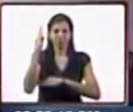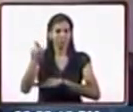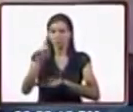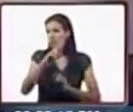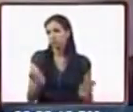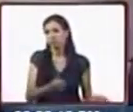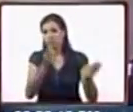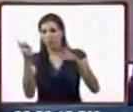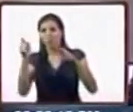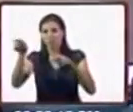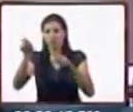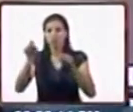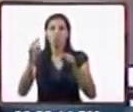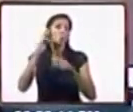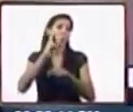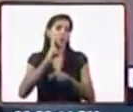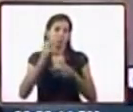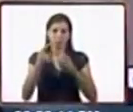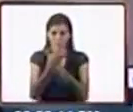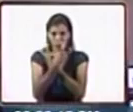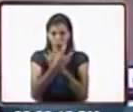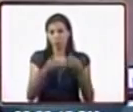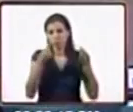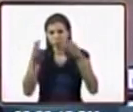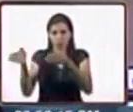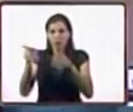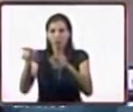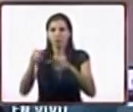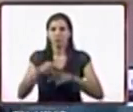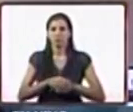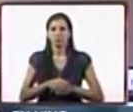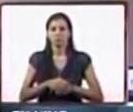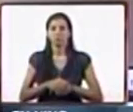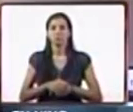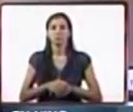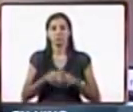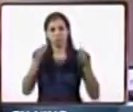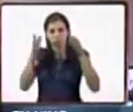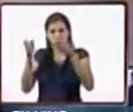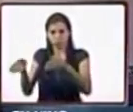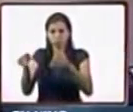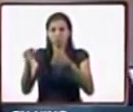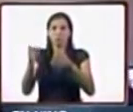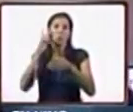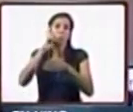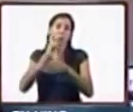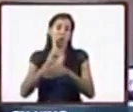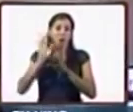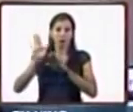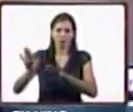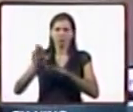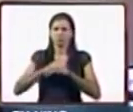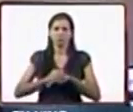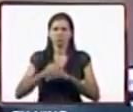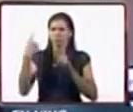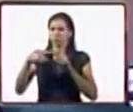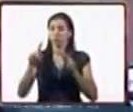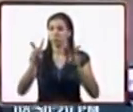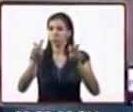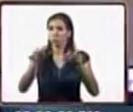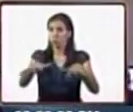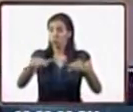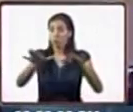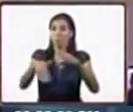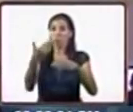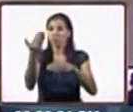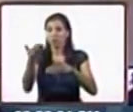pueblo venezolano. Este nuevo aforo en el cual descansan los restos del padre de la patria tienen elementos arquitectónicos muy